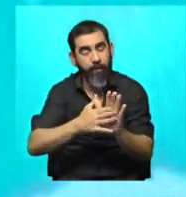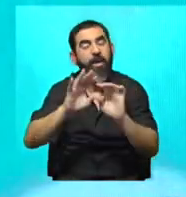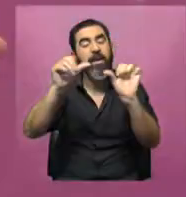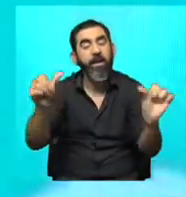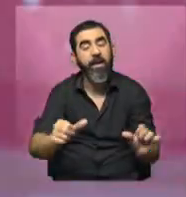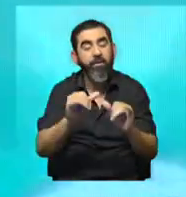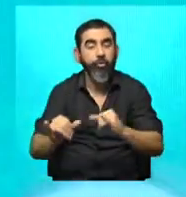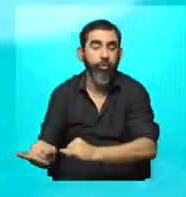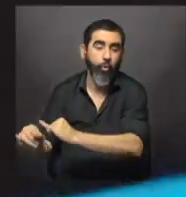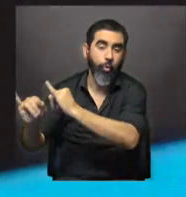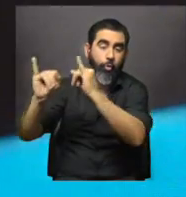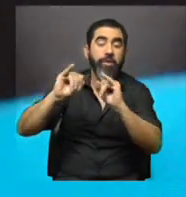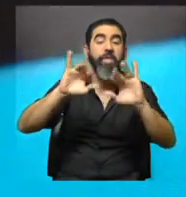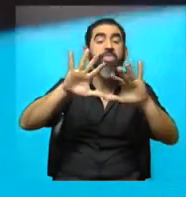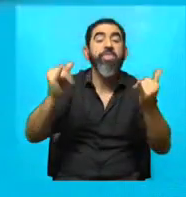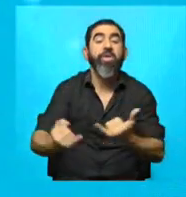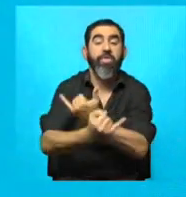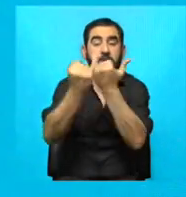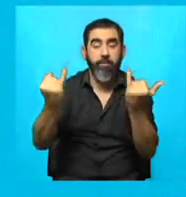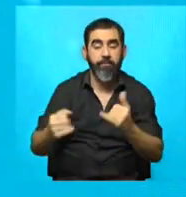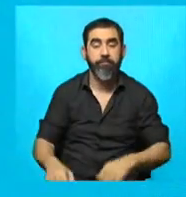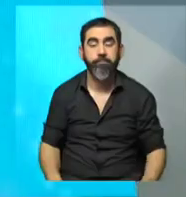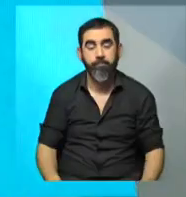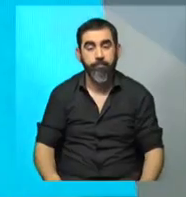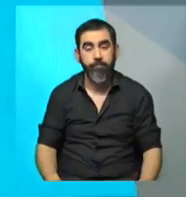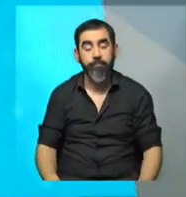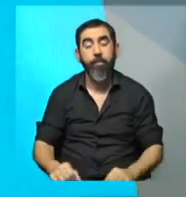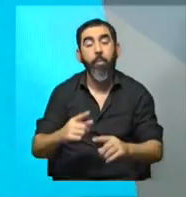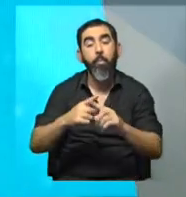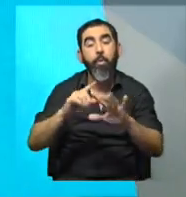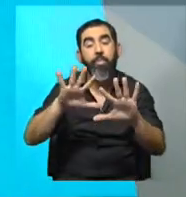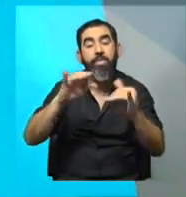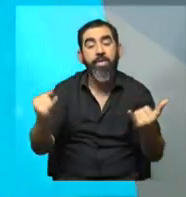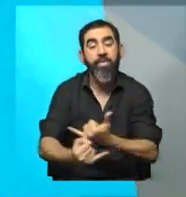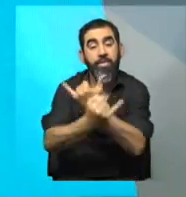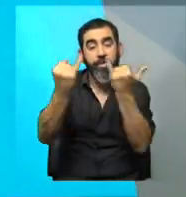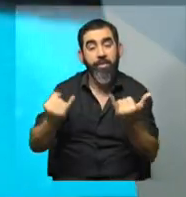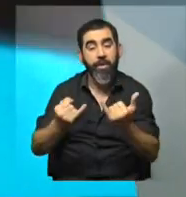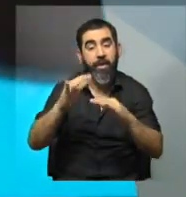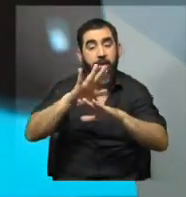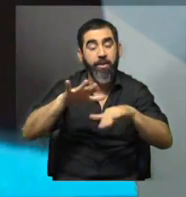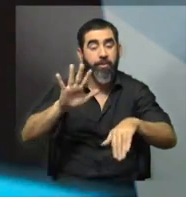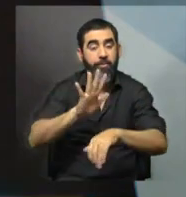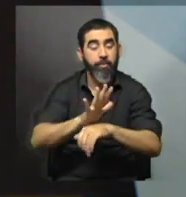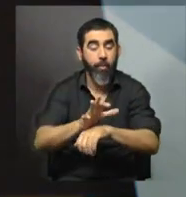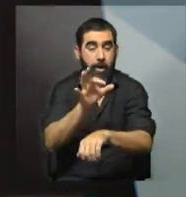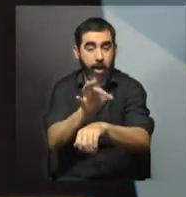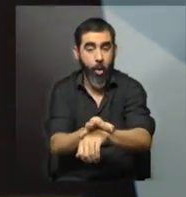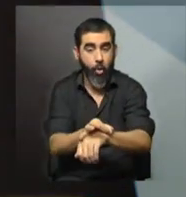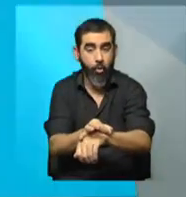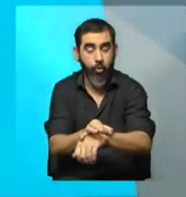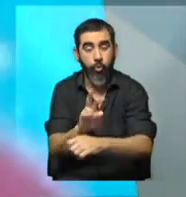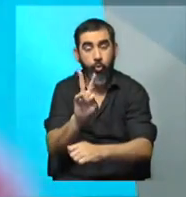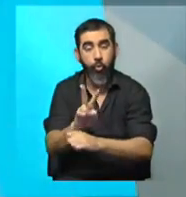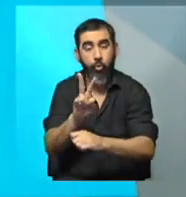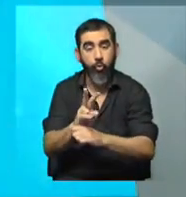nacen durante 10 días. O sea, son durante 10 días los niños visten esto, que es parecido a un reloj, el actímetro, y ahí queda